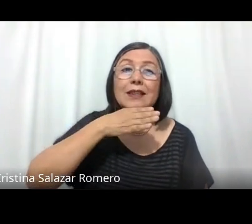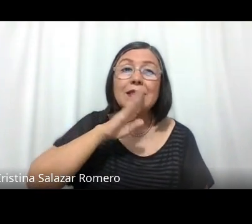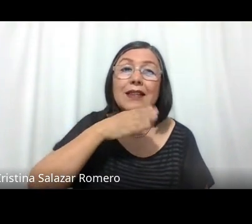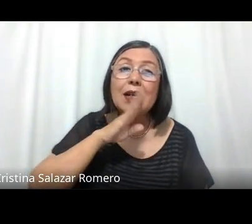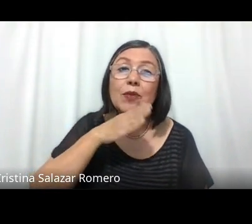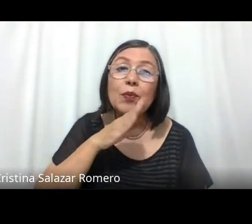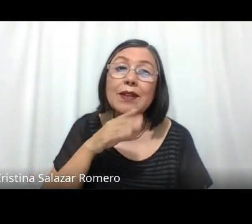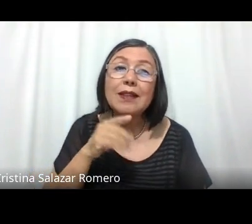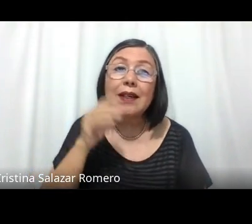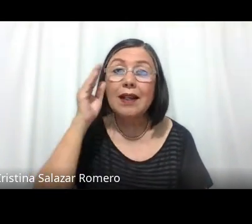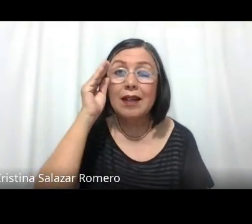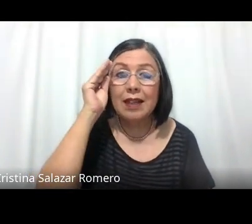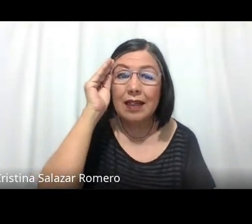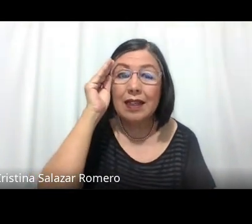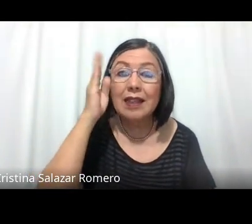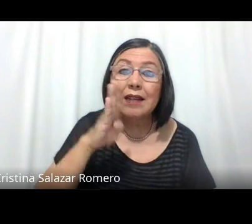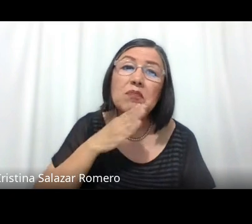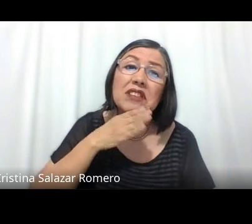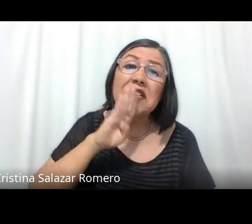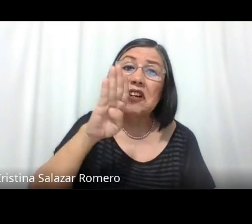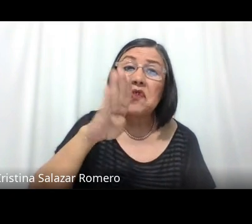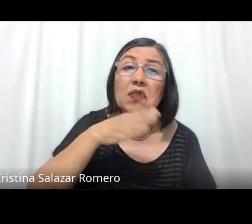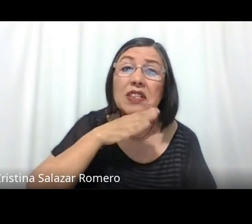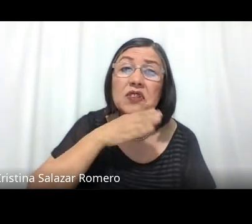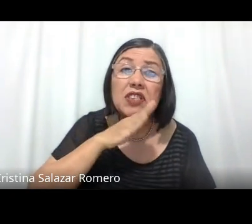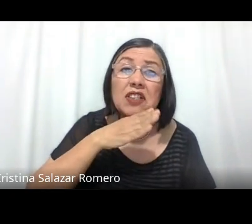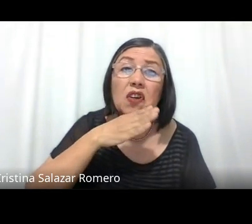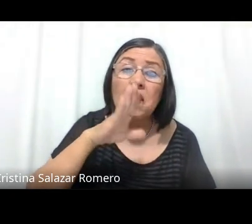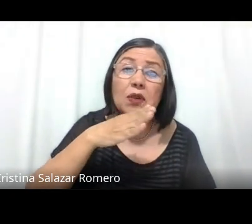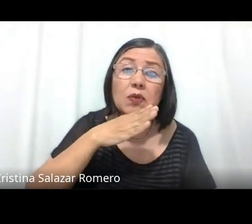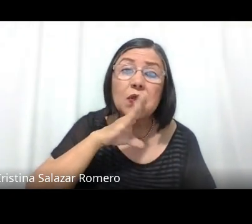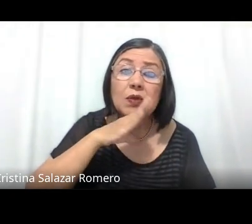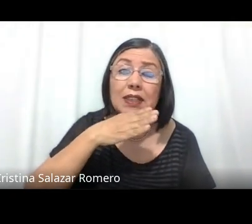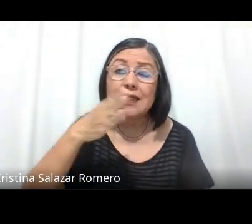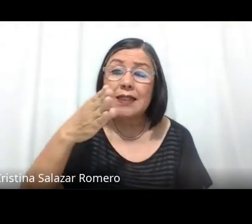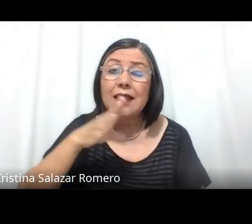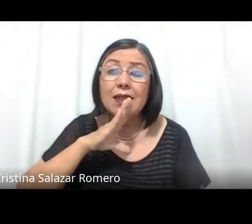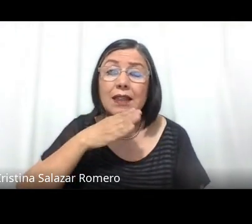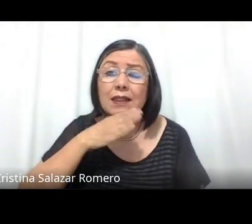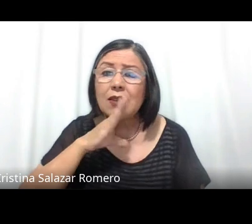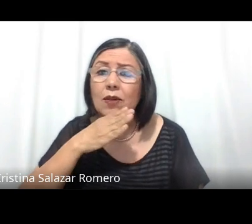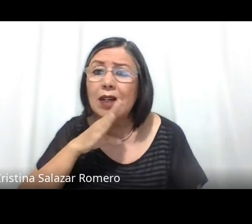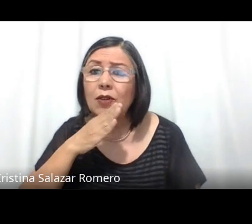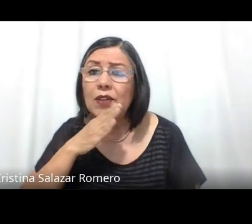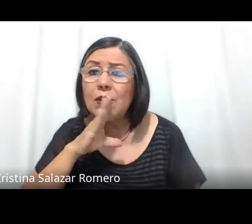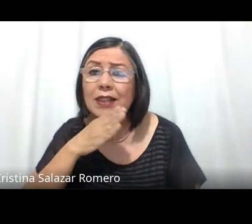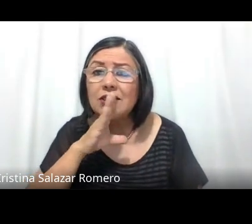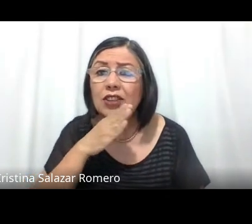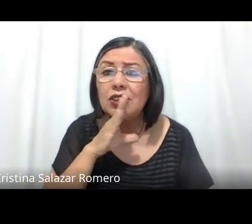Ustedes dicen, pues puede ser la configuración 5 o algunos lo utilizan con la